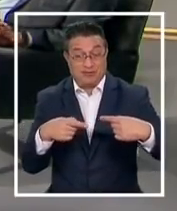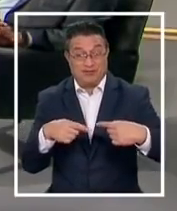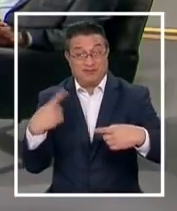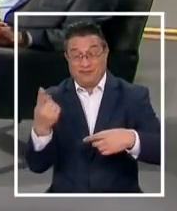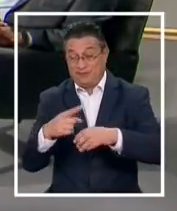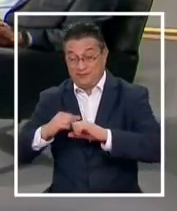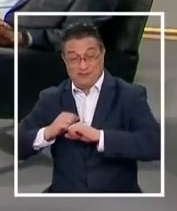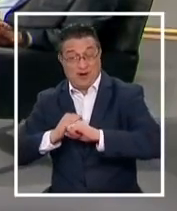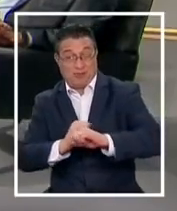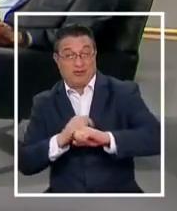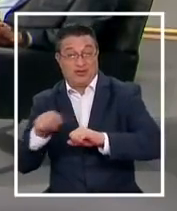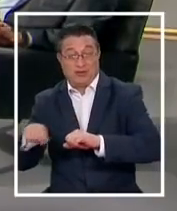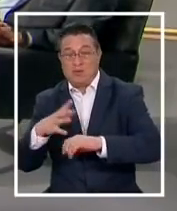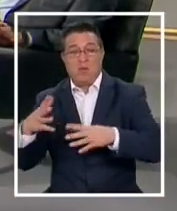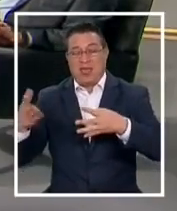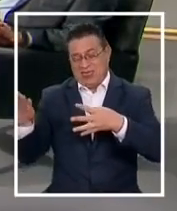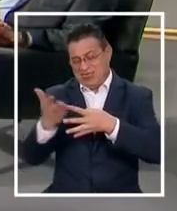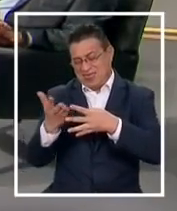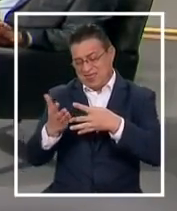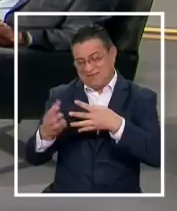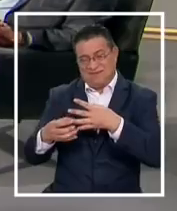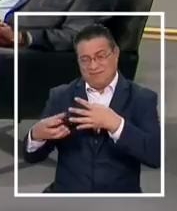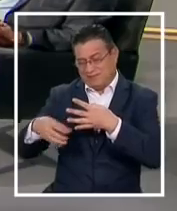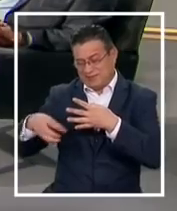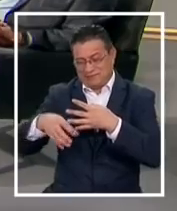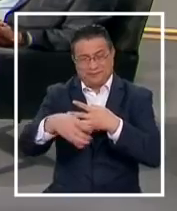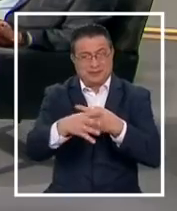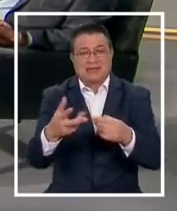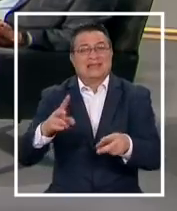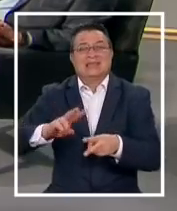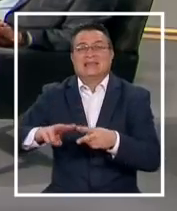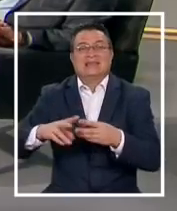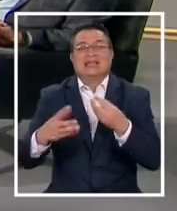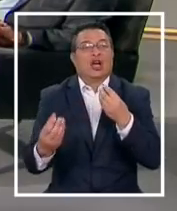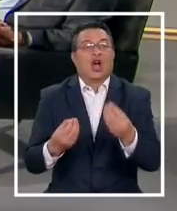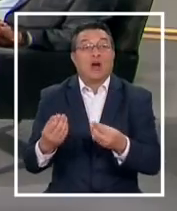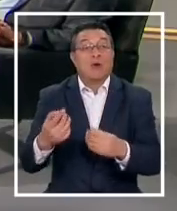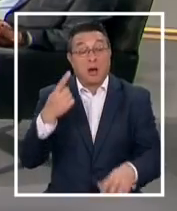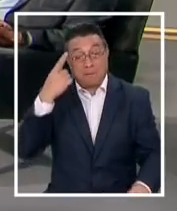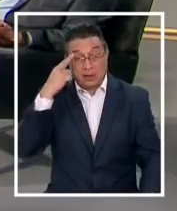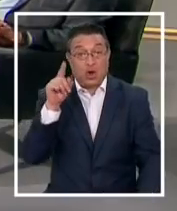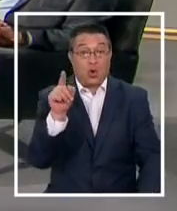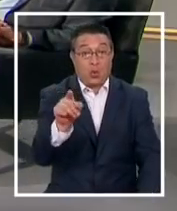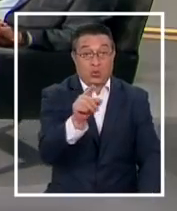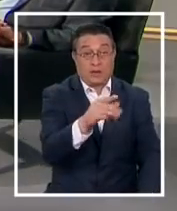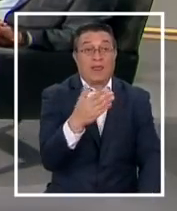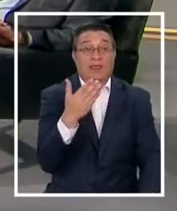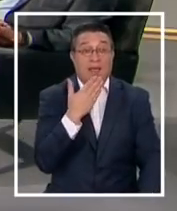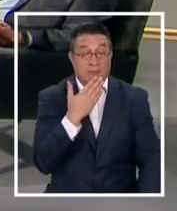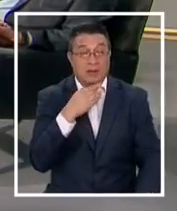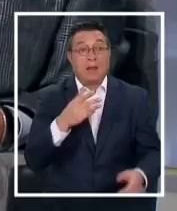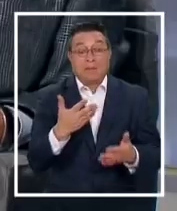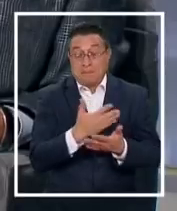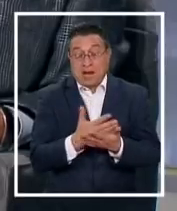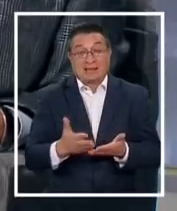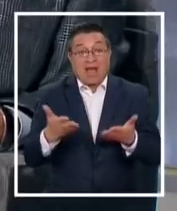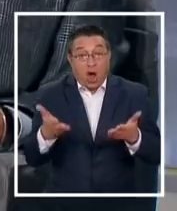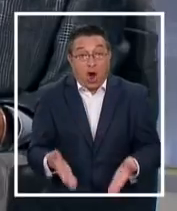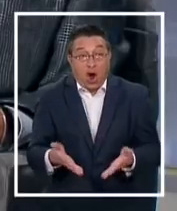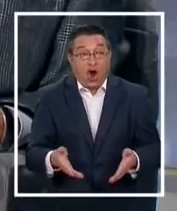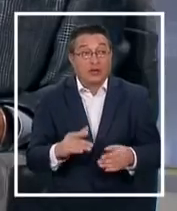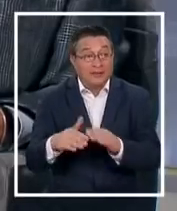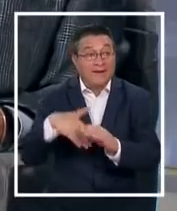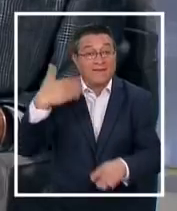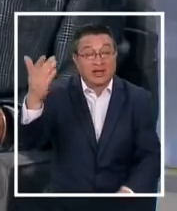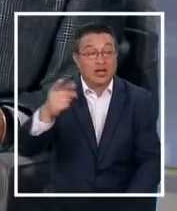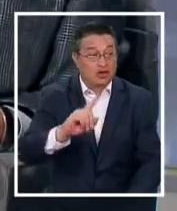peleada y que están muy divididos, que no saben cómo resolver lo que viene. Pero ustedes tienen problemas en lo que ocurre hoy, no en lo que viene, que